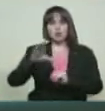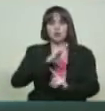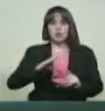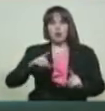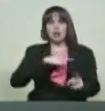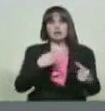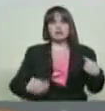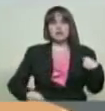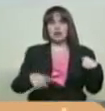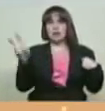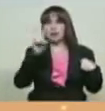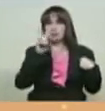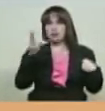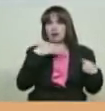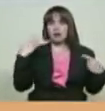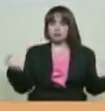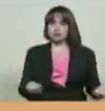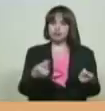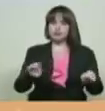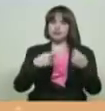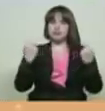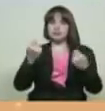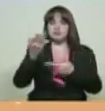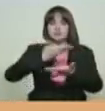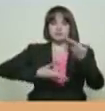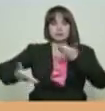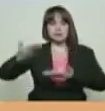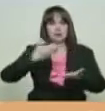países, renovar el programa de intercambio educativo